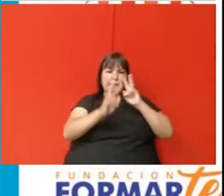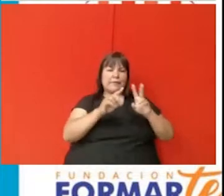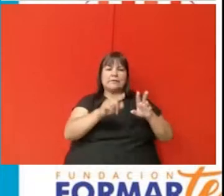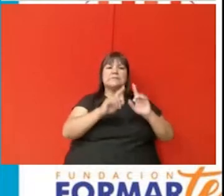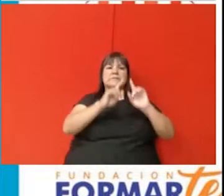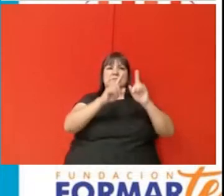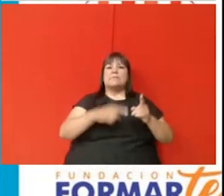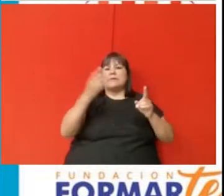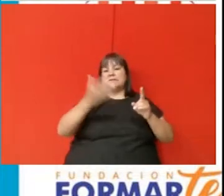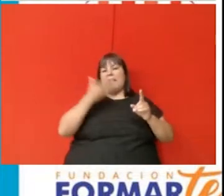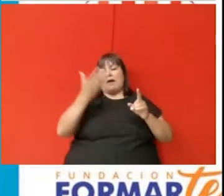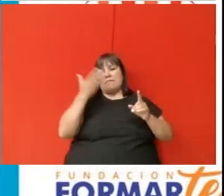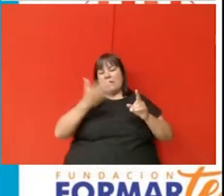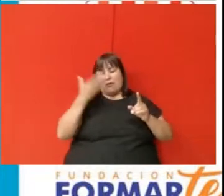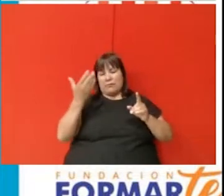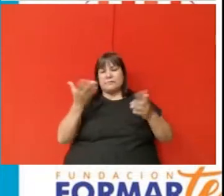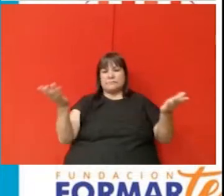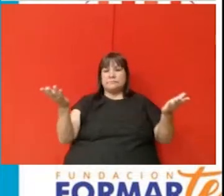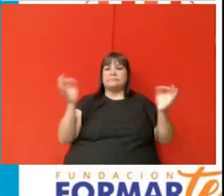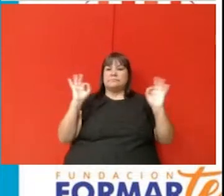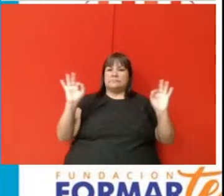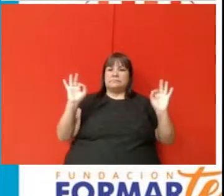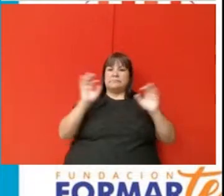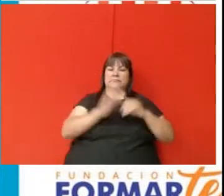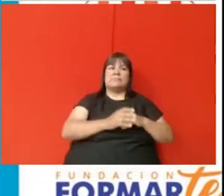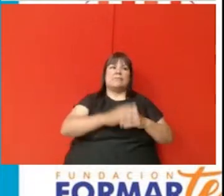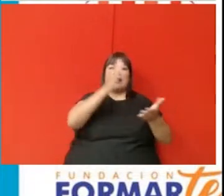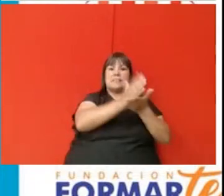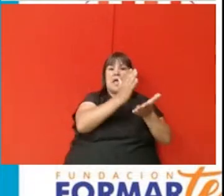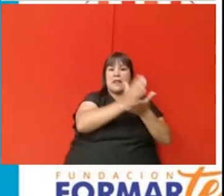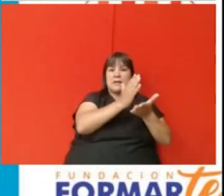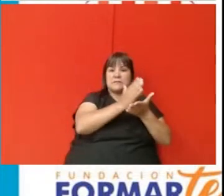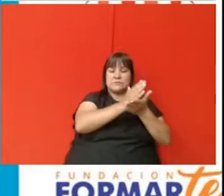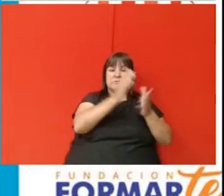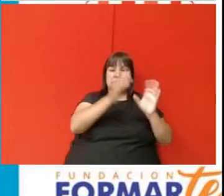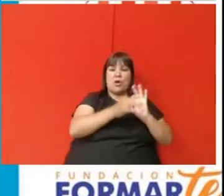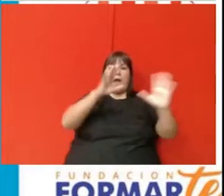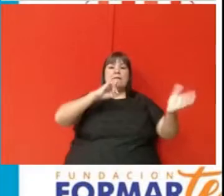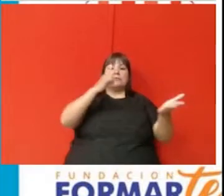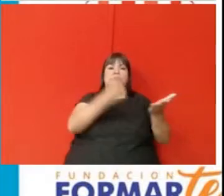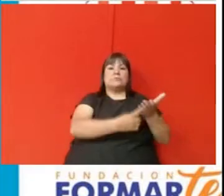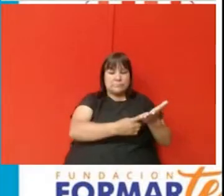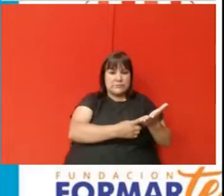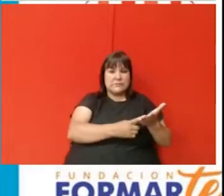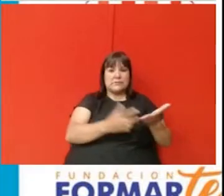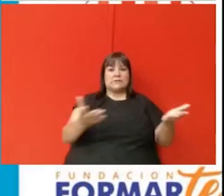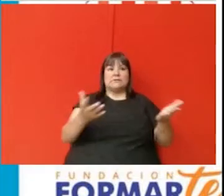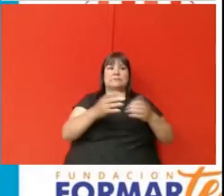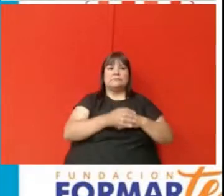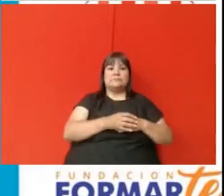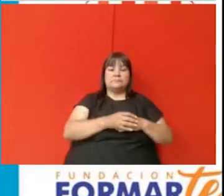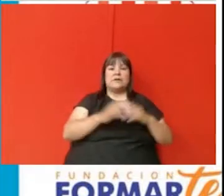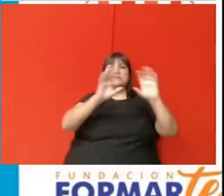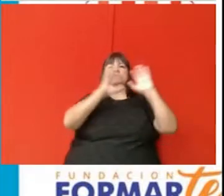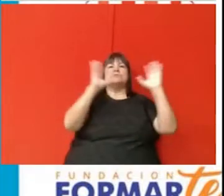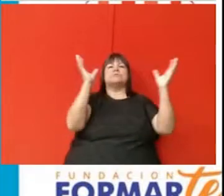también seguramente, y hoy lo volví a escuchar, esto por ejemplo, el derecho a la autonomía, poseedora de dignidad y derechos, que es